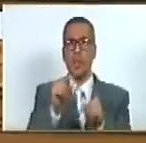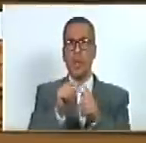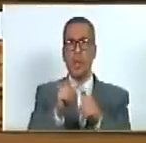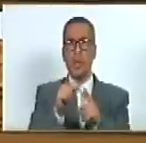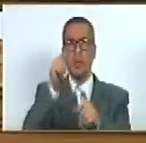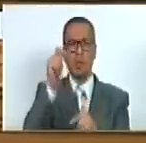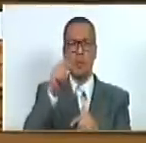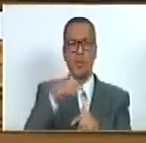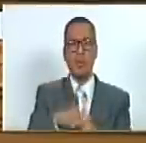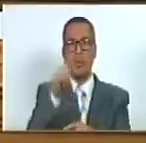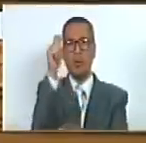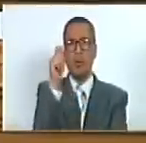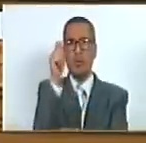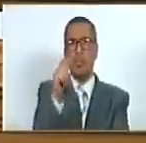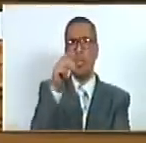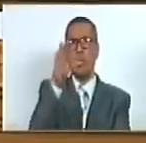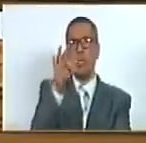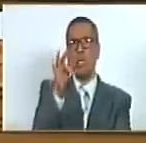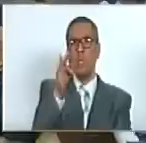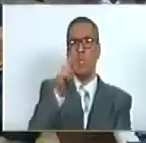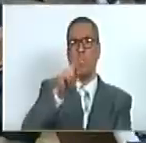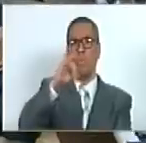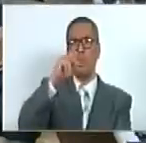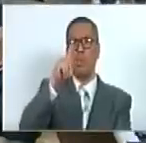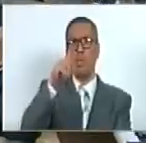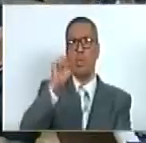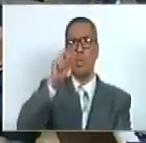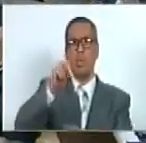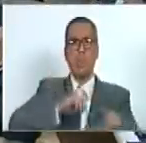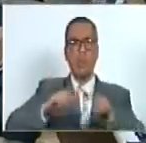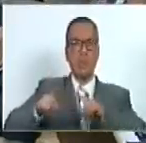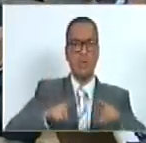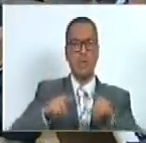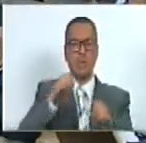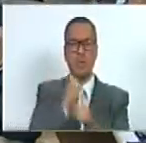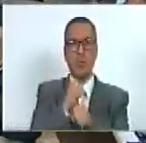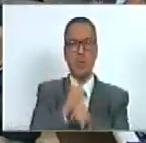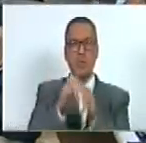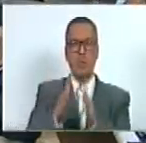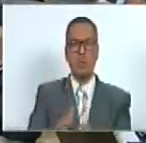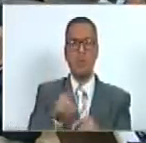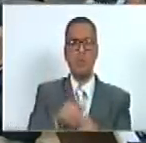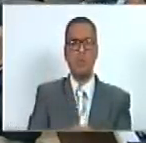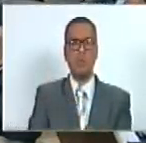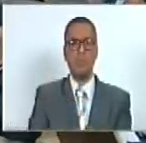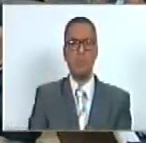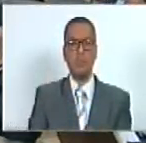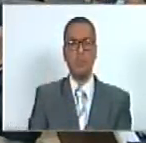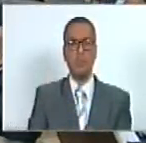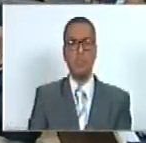de palabra al diputado Franklin Rondón, diputado y dirigente de la clase obrera.